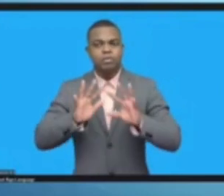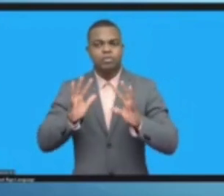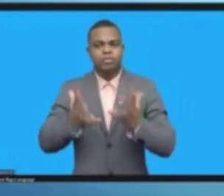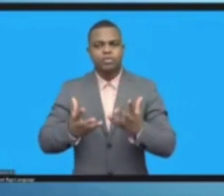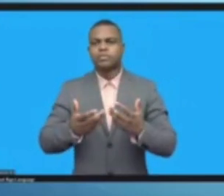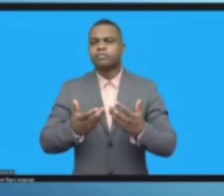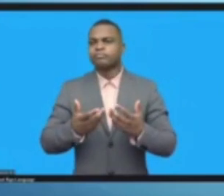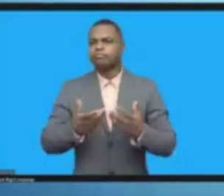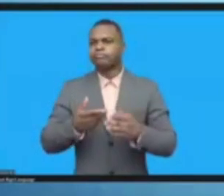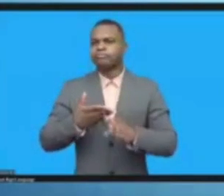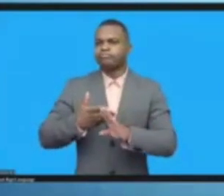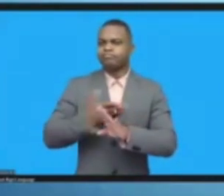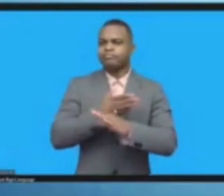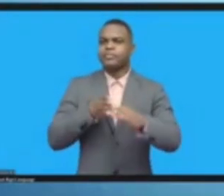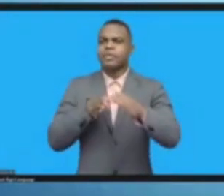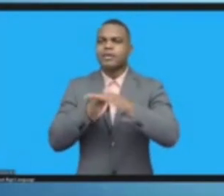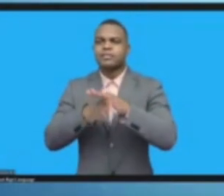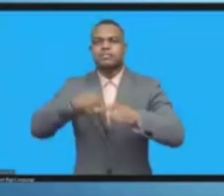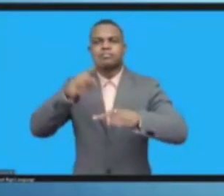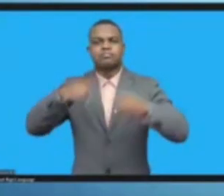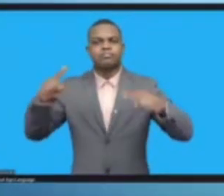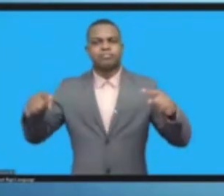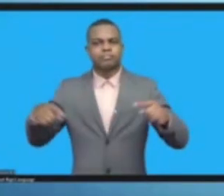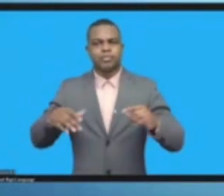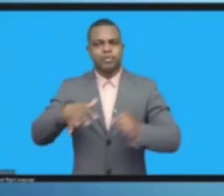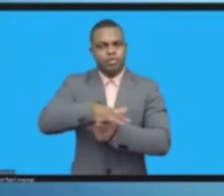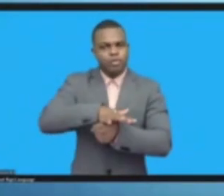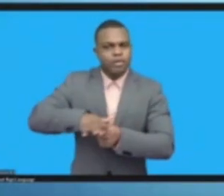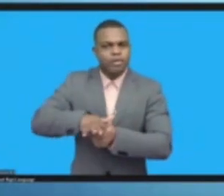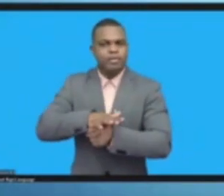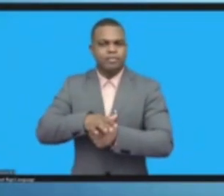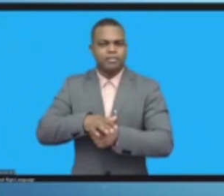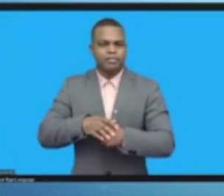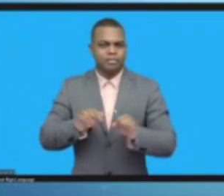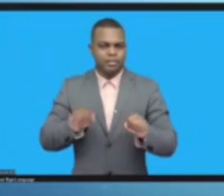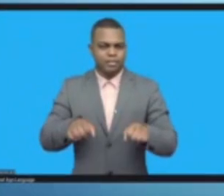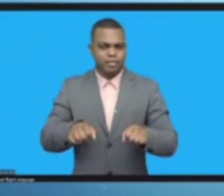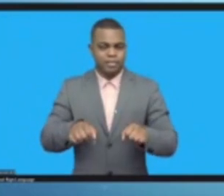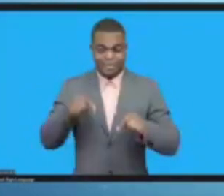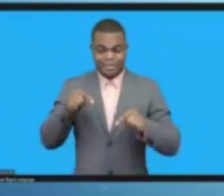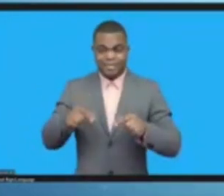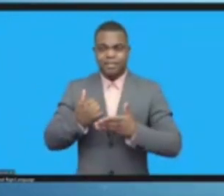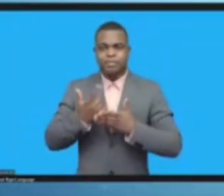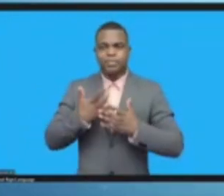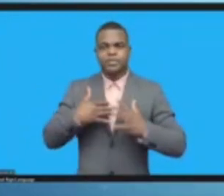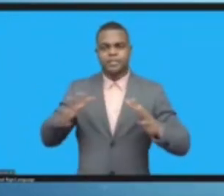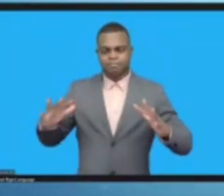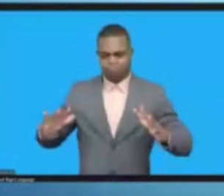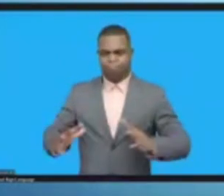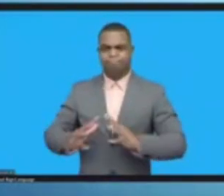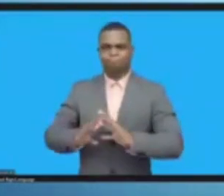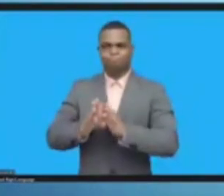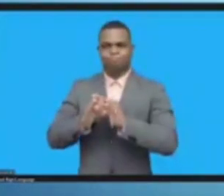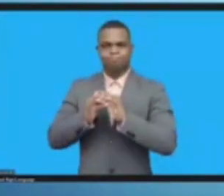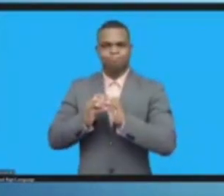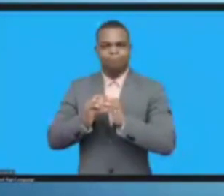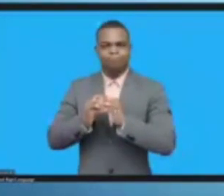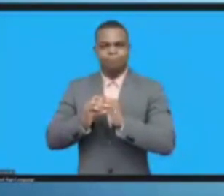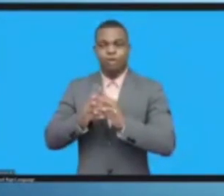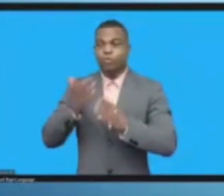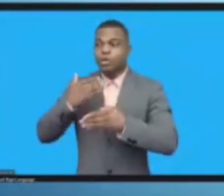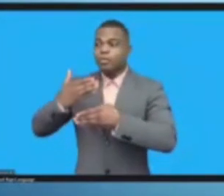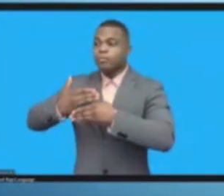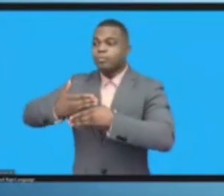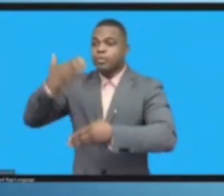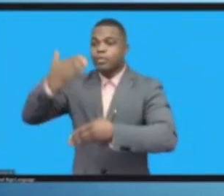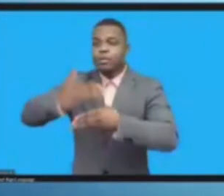redes que está basada en un conjunto común de protocolos y están exentos que permite que estas redes se comuniquen entre sí